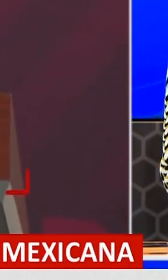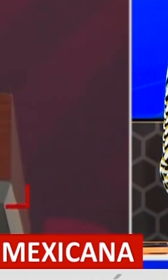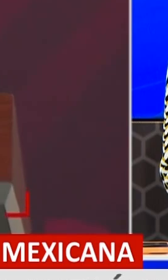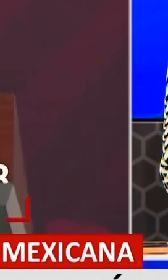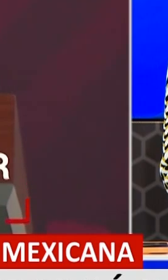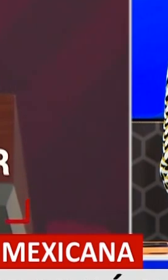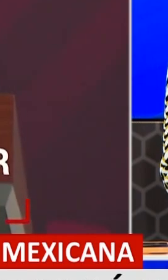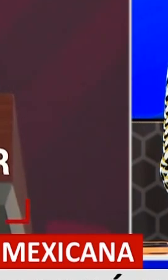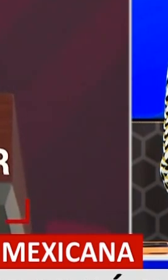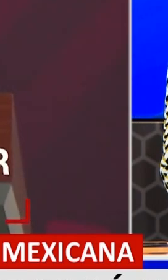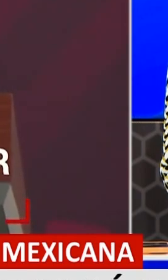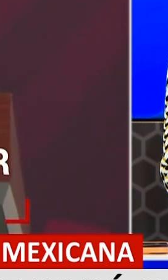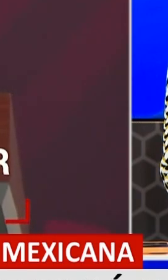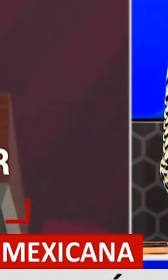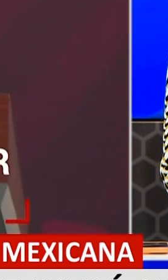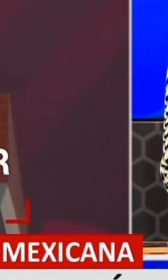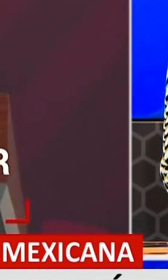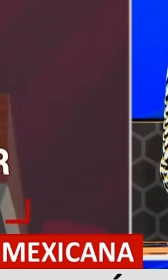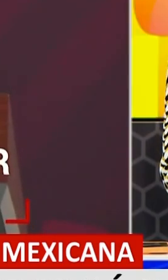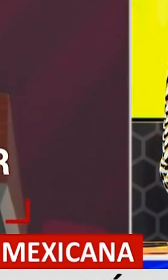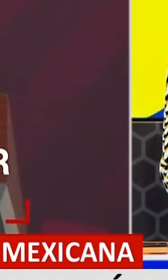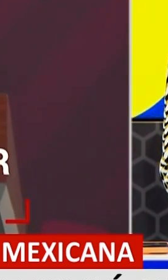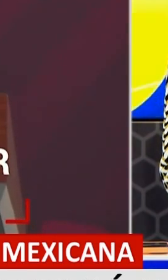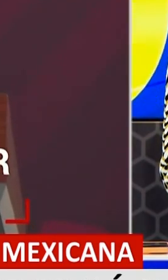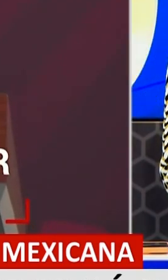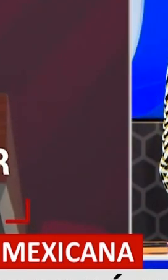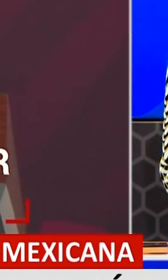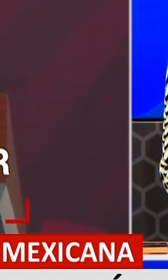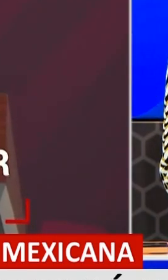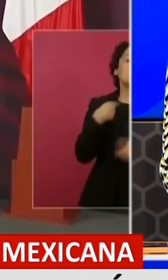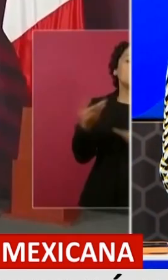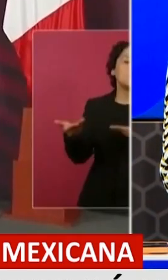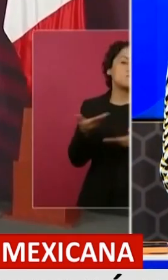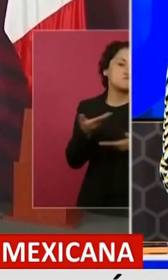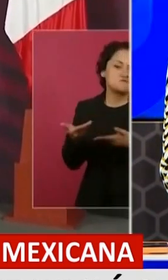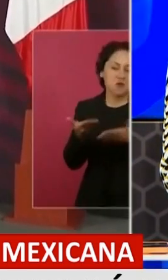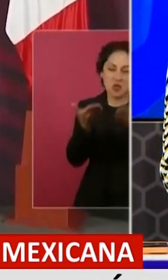manera porque aquí en México hemos cuestionado, no